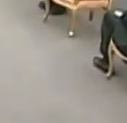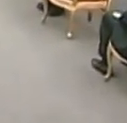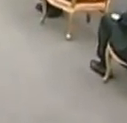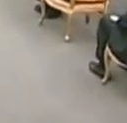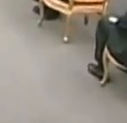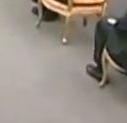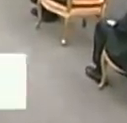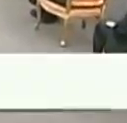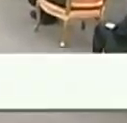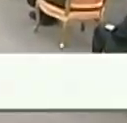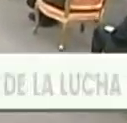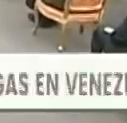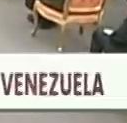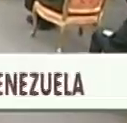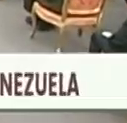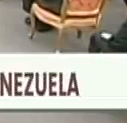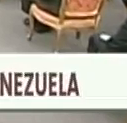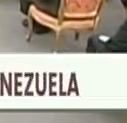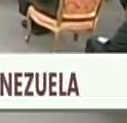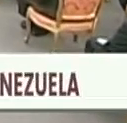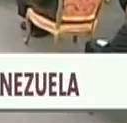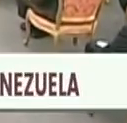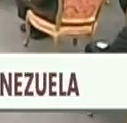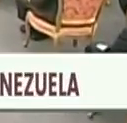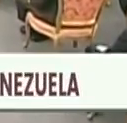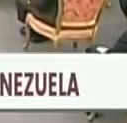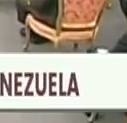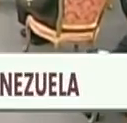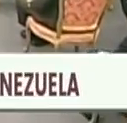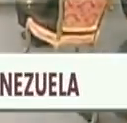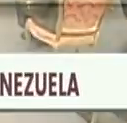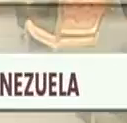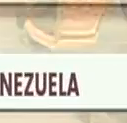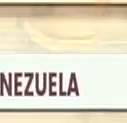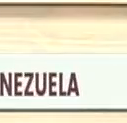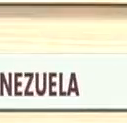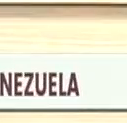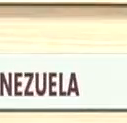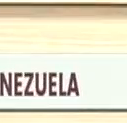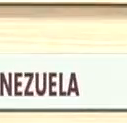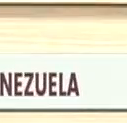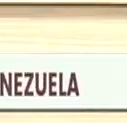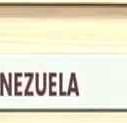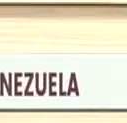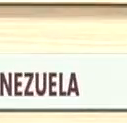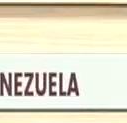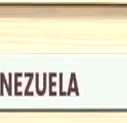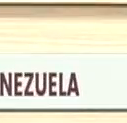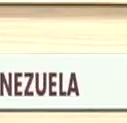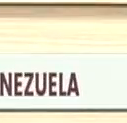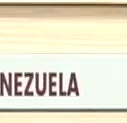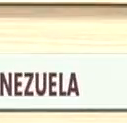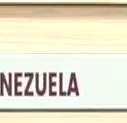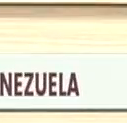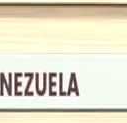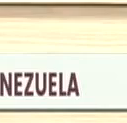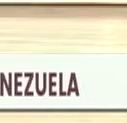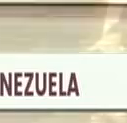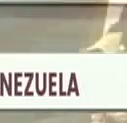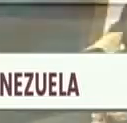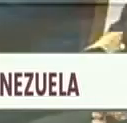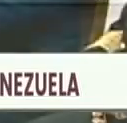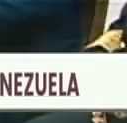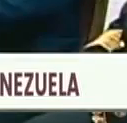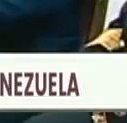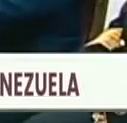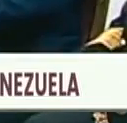presidencial de miraflores mi saludo a todos nuestros compatriotas a todos los que